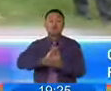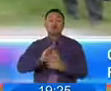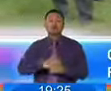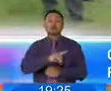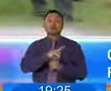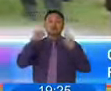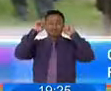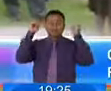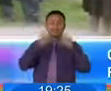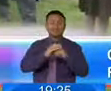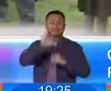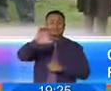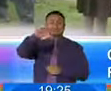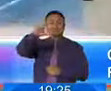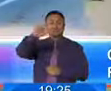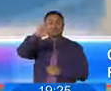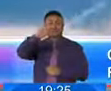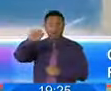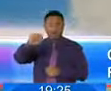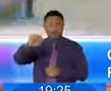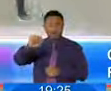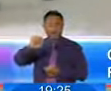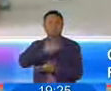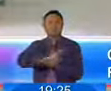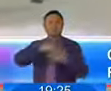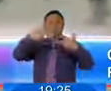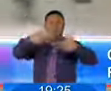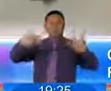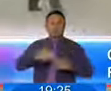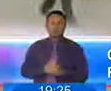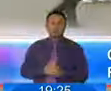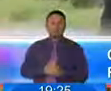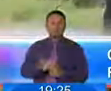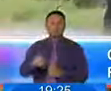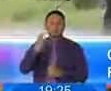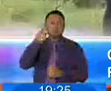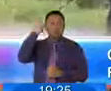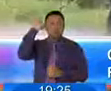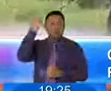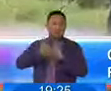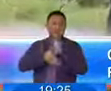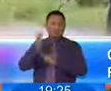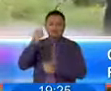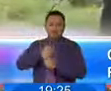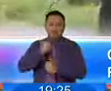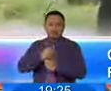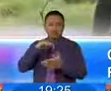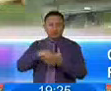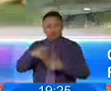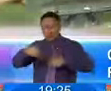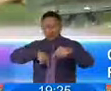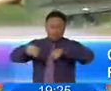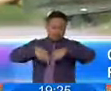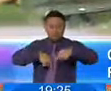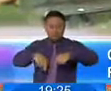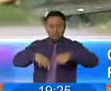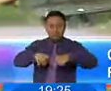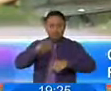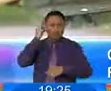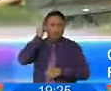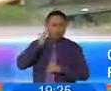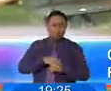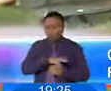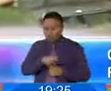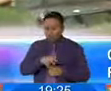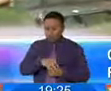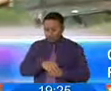Clara, arriba de Chillo Gallo, era intenso. Estudiantes del colegio, padres a trabajar en ese ir y venir de los vecinos. Una señora alcanzó a